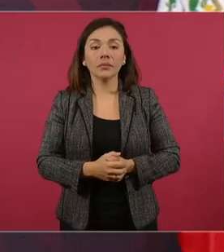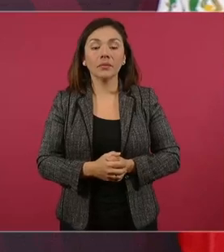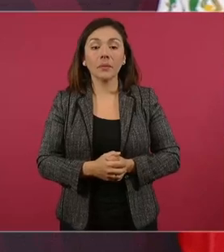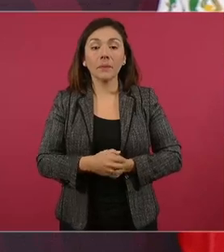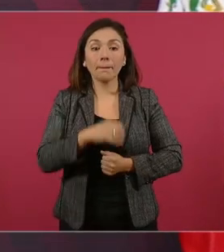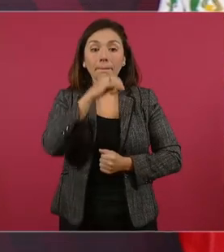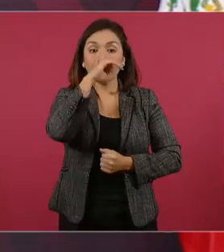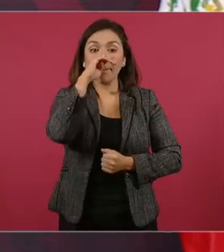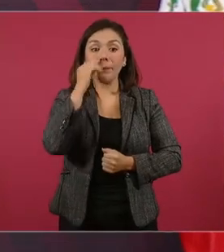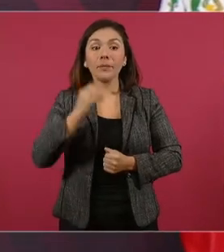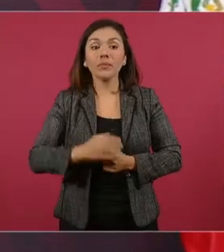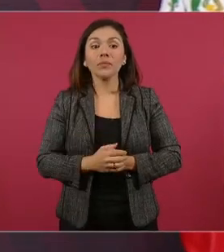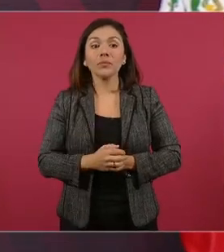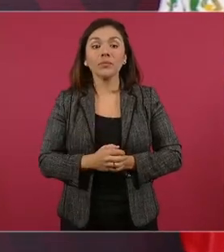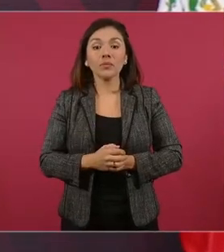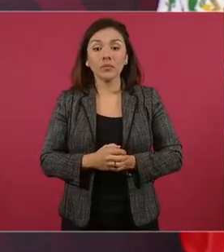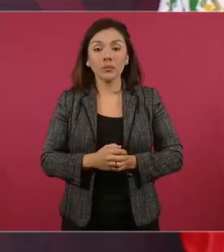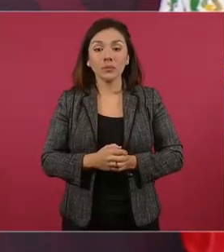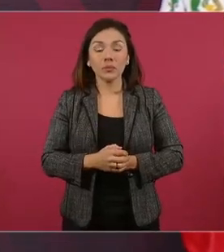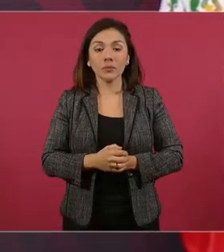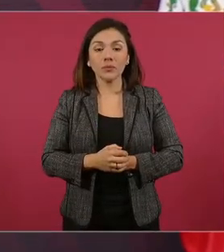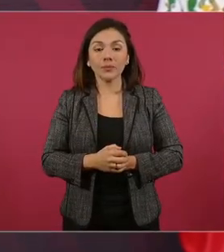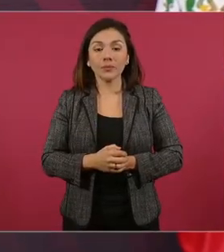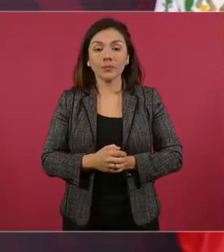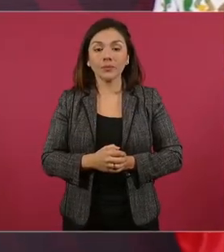Porque la justicia